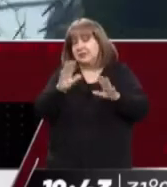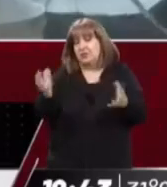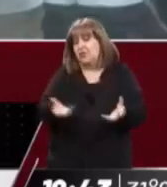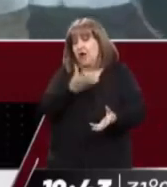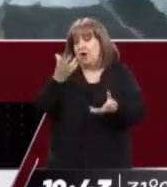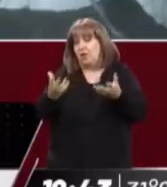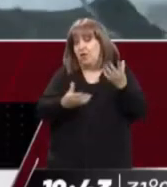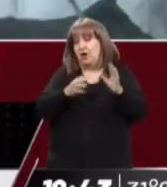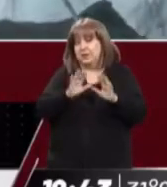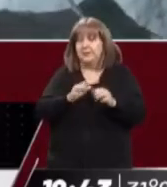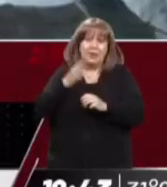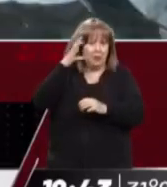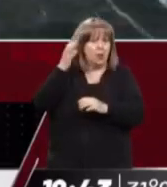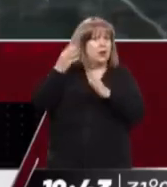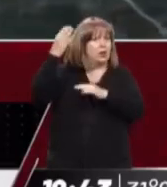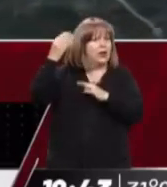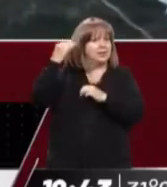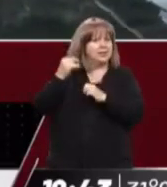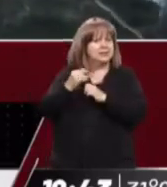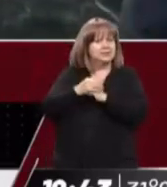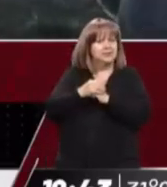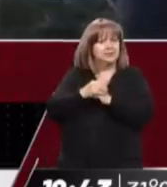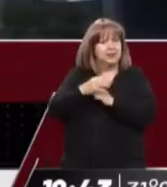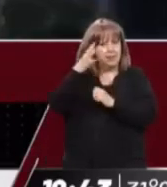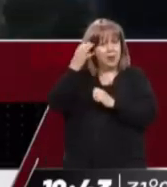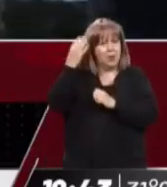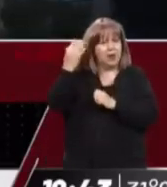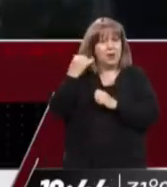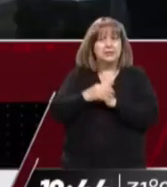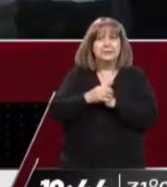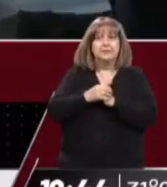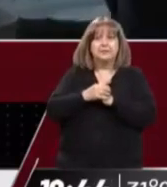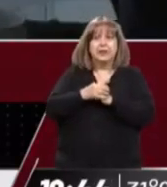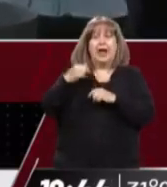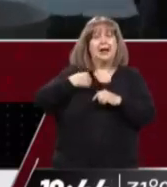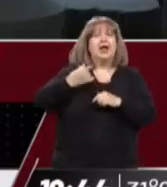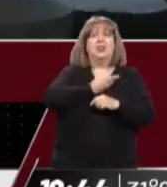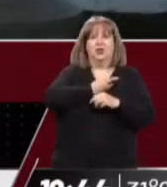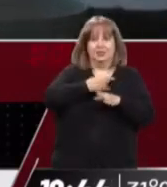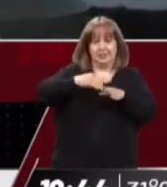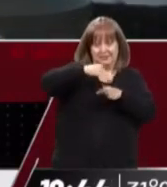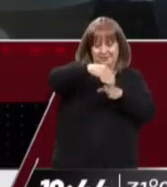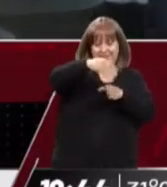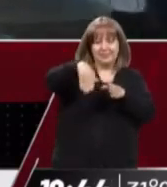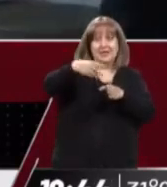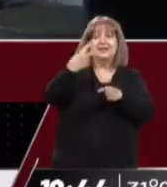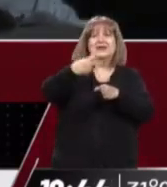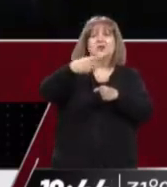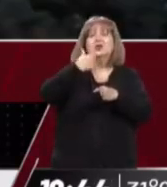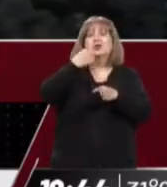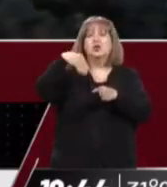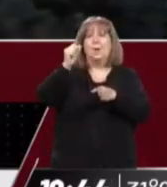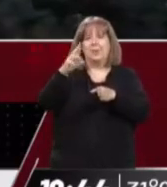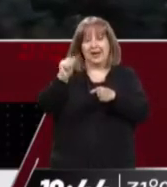los voy a ubicar primero en materia digamos de ubicación geográfica estamos en la calle segundo sombra en el